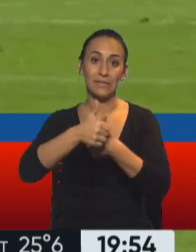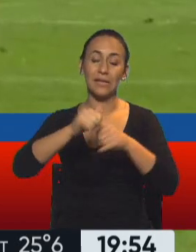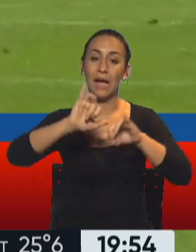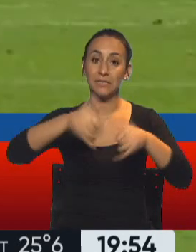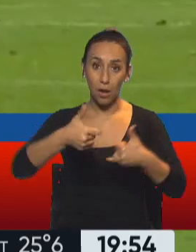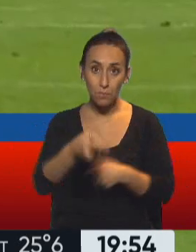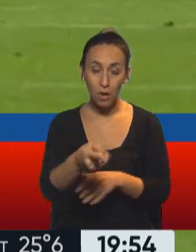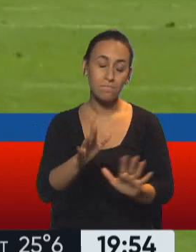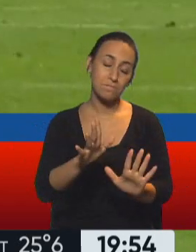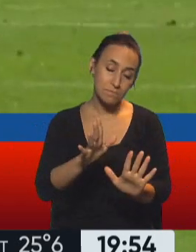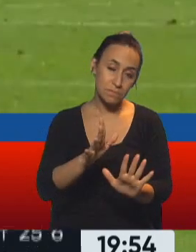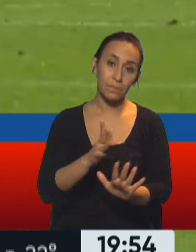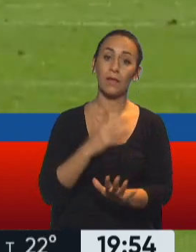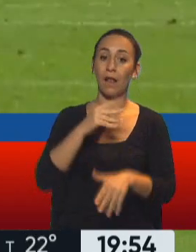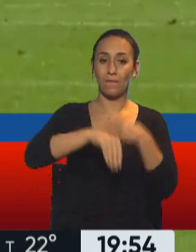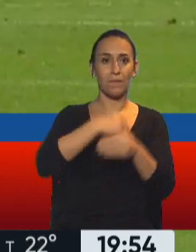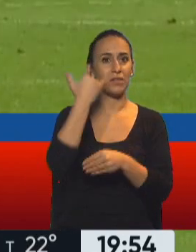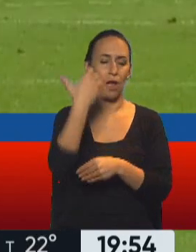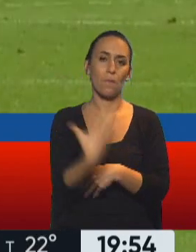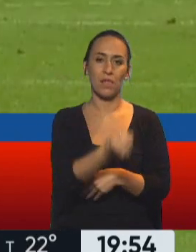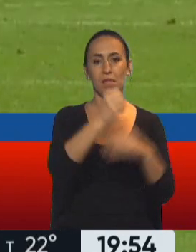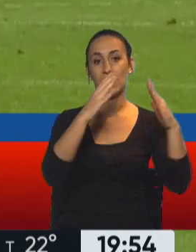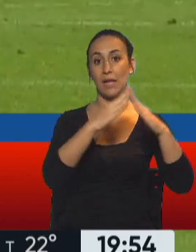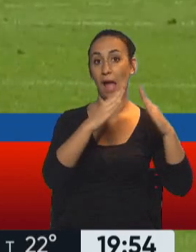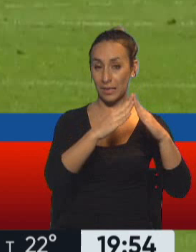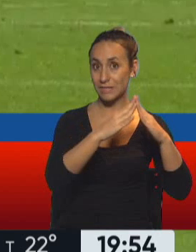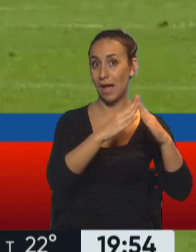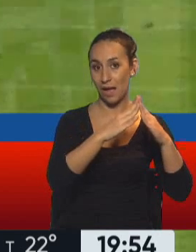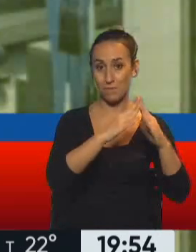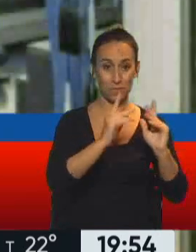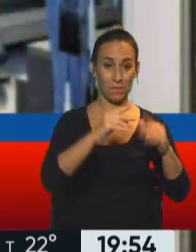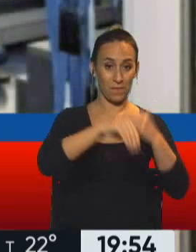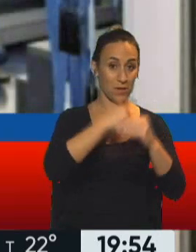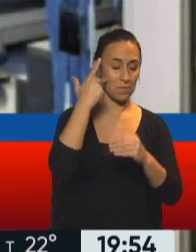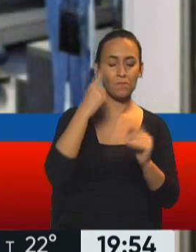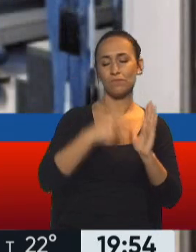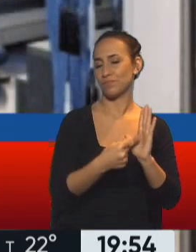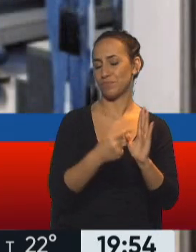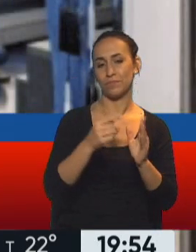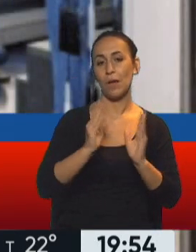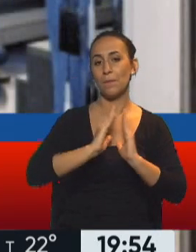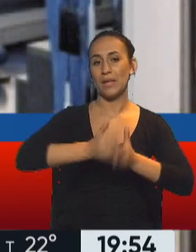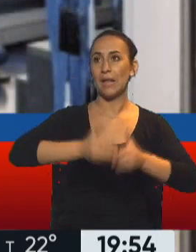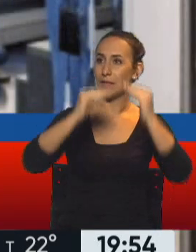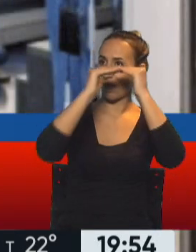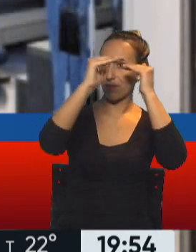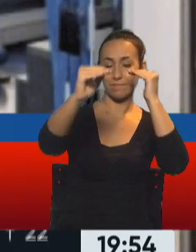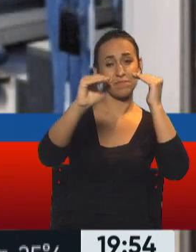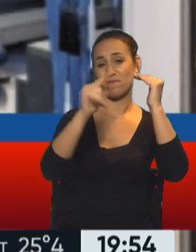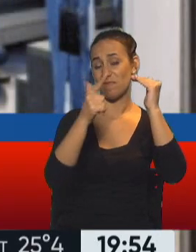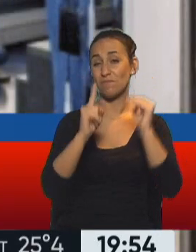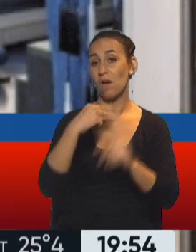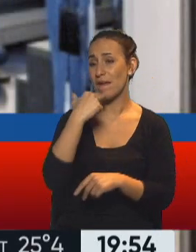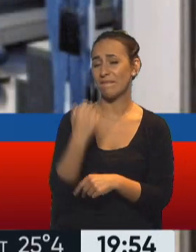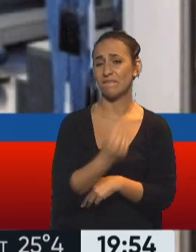buena noticia, consiguió casa, aunque no tiene pileta cubierta, que era lo que querían los hijos.